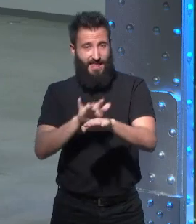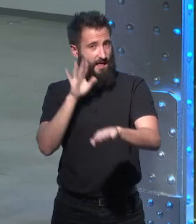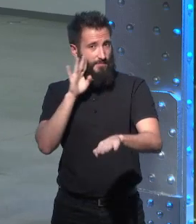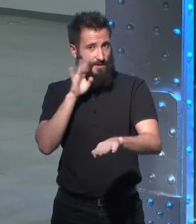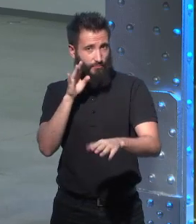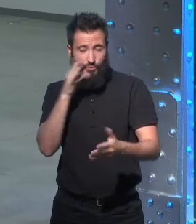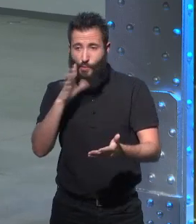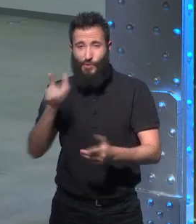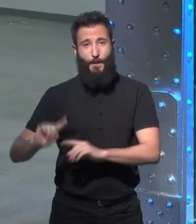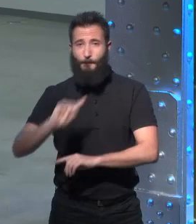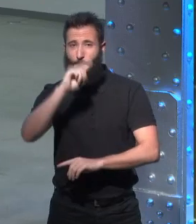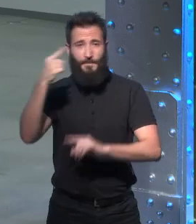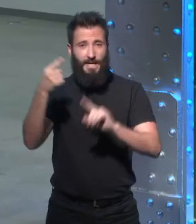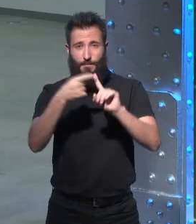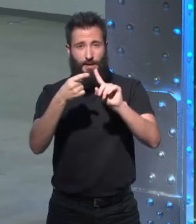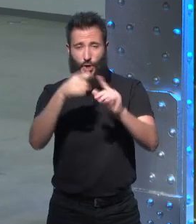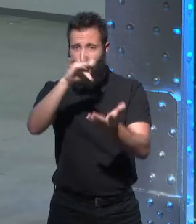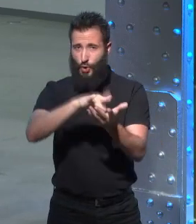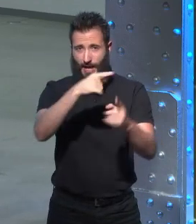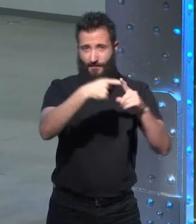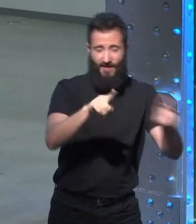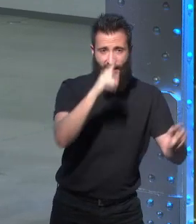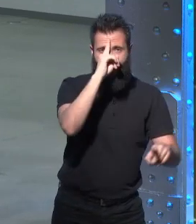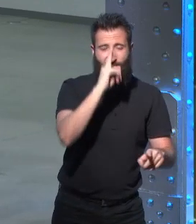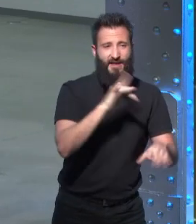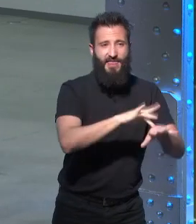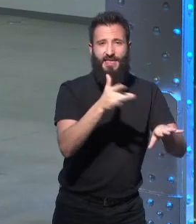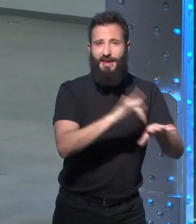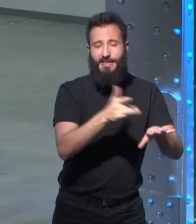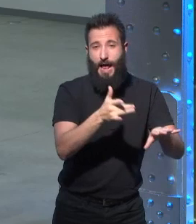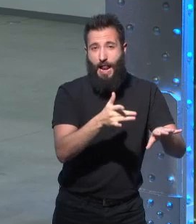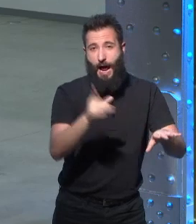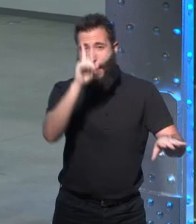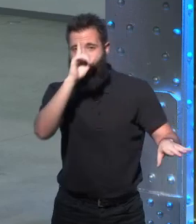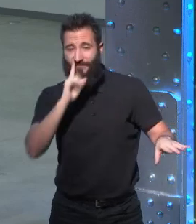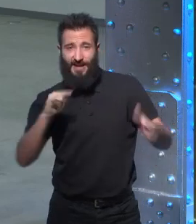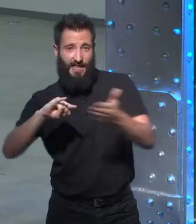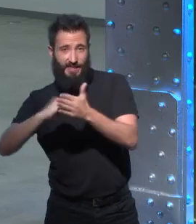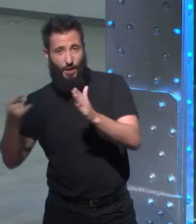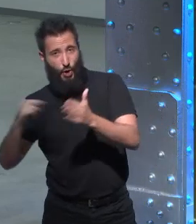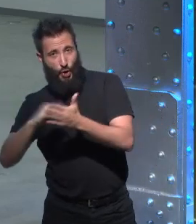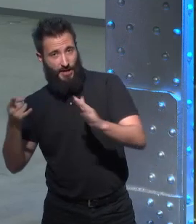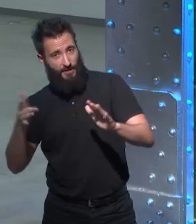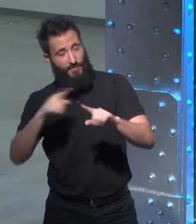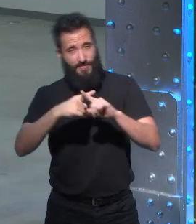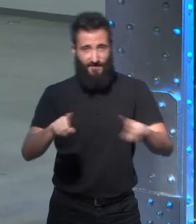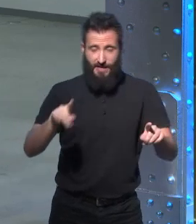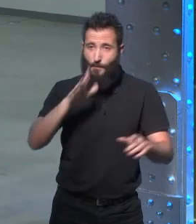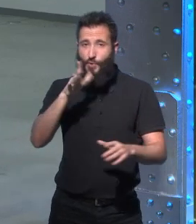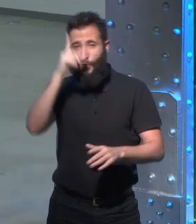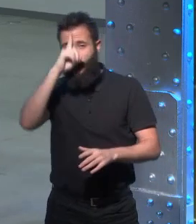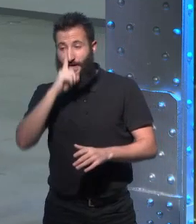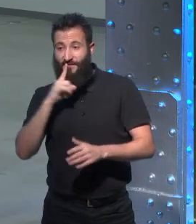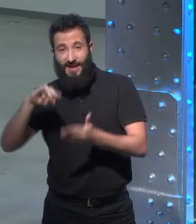que en primer lugar conviene diferenciar qué es un perfil digital a qué es un perfil tecnológico. El perfil tecnológico